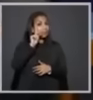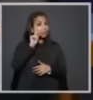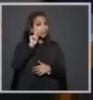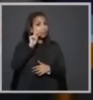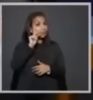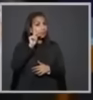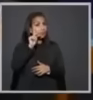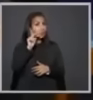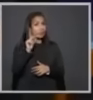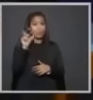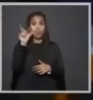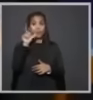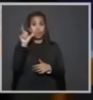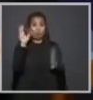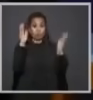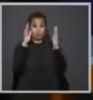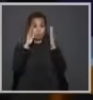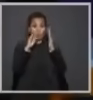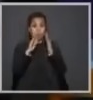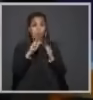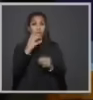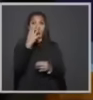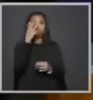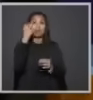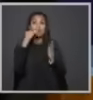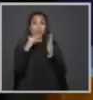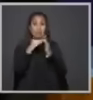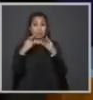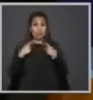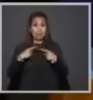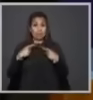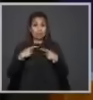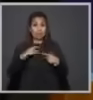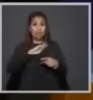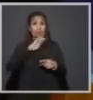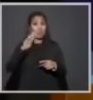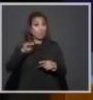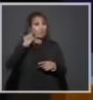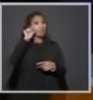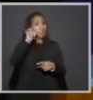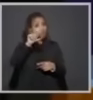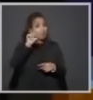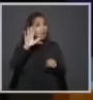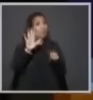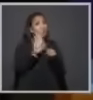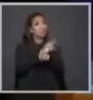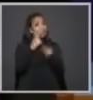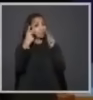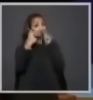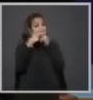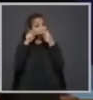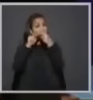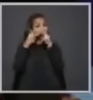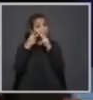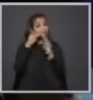los que pierden la vida cada semana por la violencia. Entonces